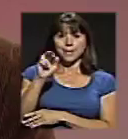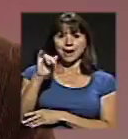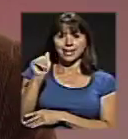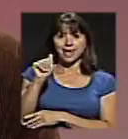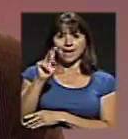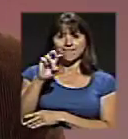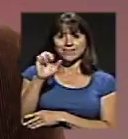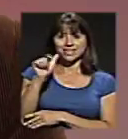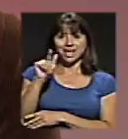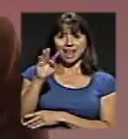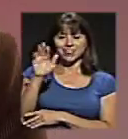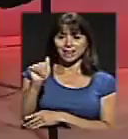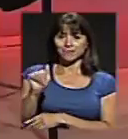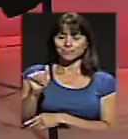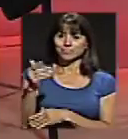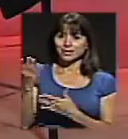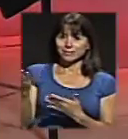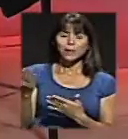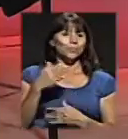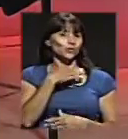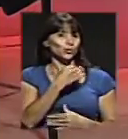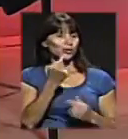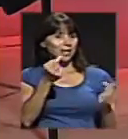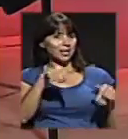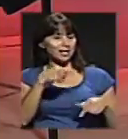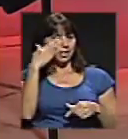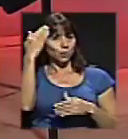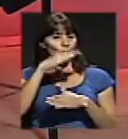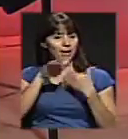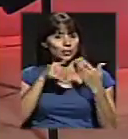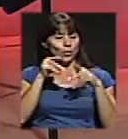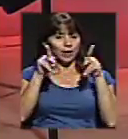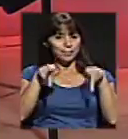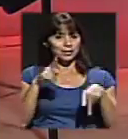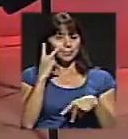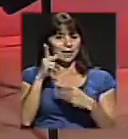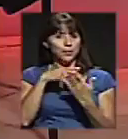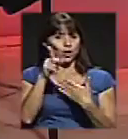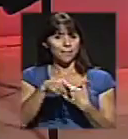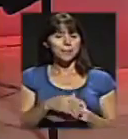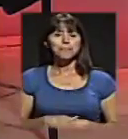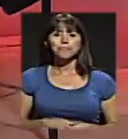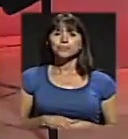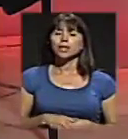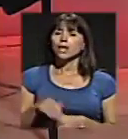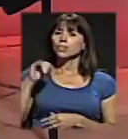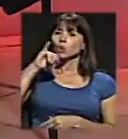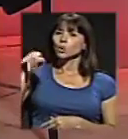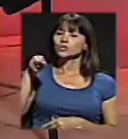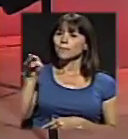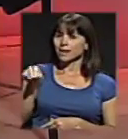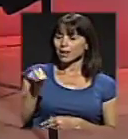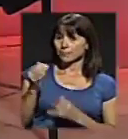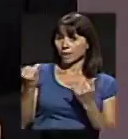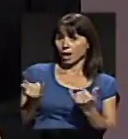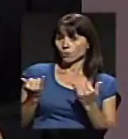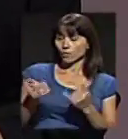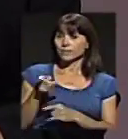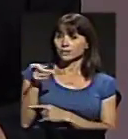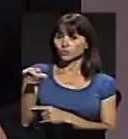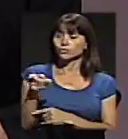José María, nos acompaña aquí en el programa. Un saludo para toda la gente que sigue el programa. Don José María, actualmente usted